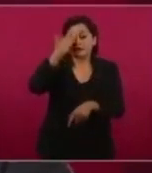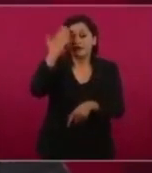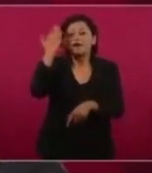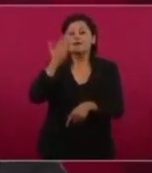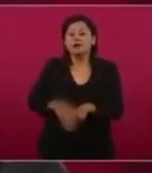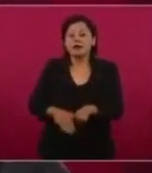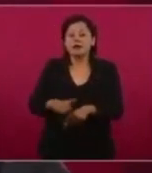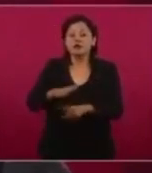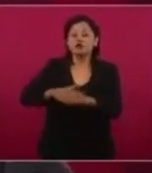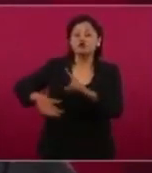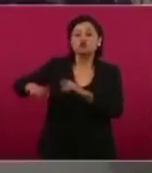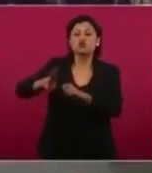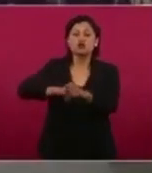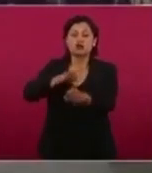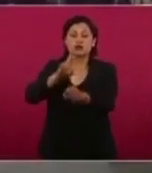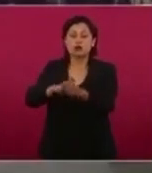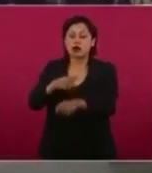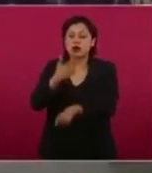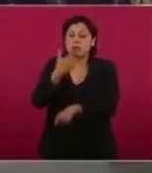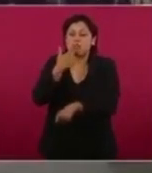manera muy particular